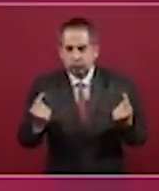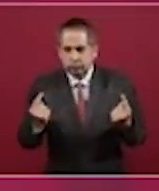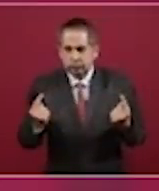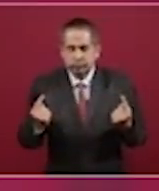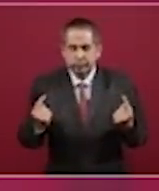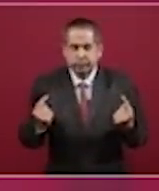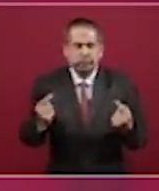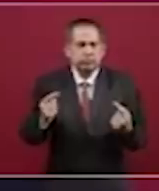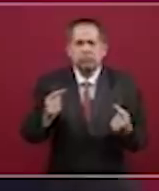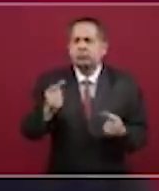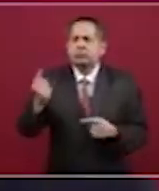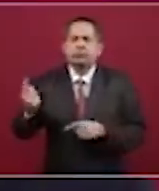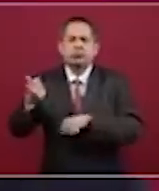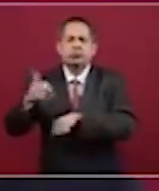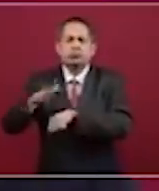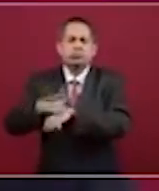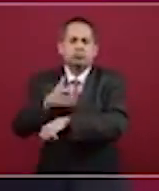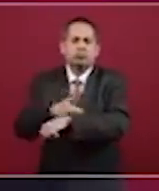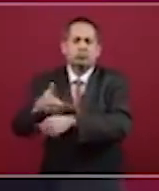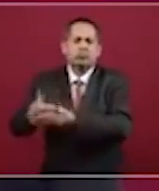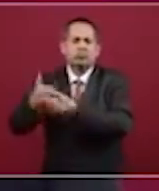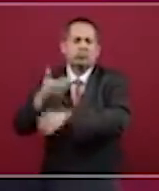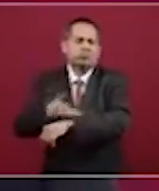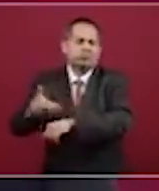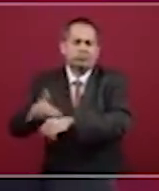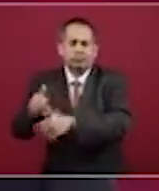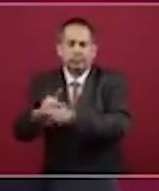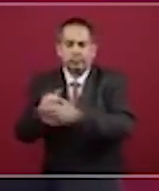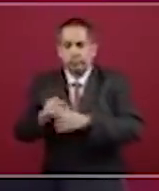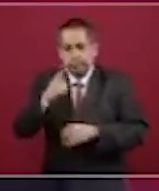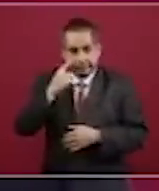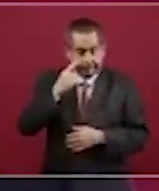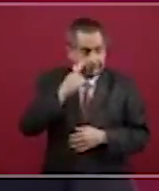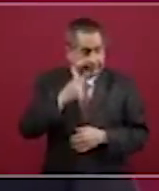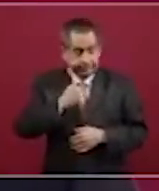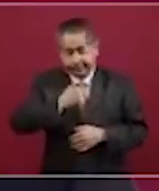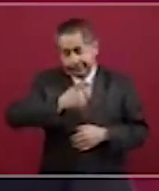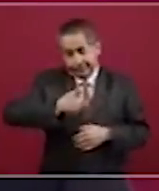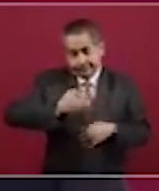Y un administrativo, porque en cada estado